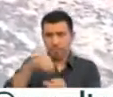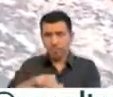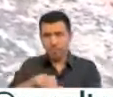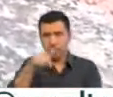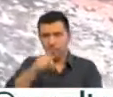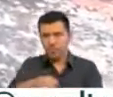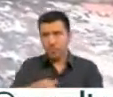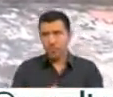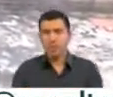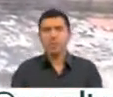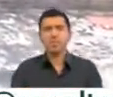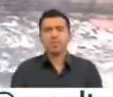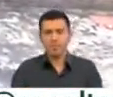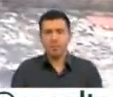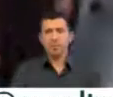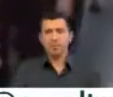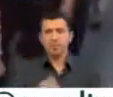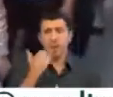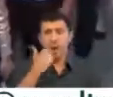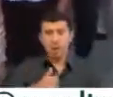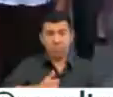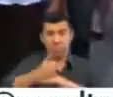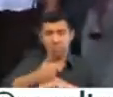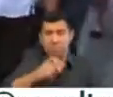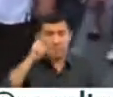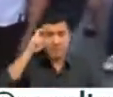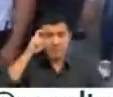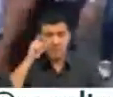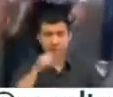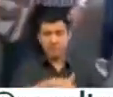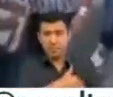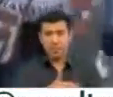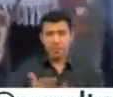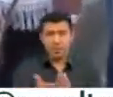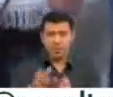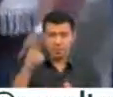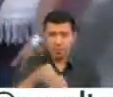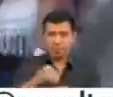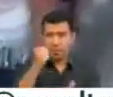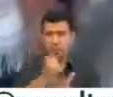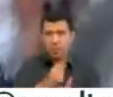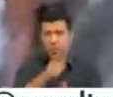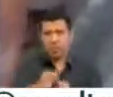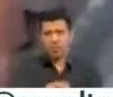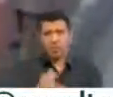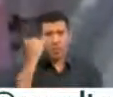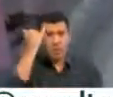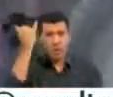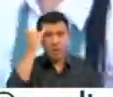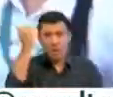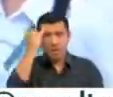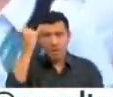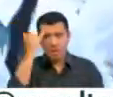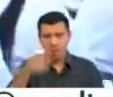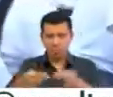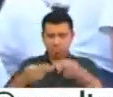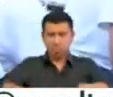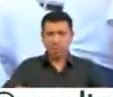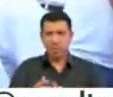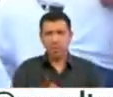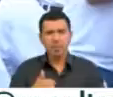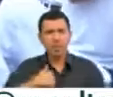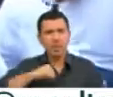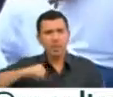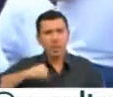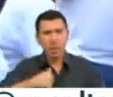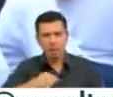de Educación, en cabeza de la señora Gina Parodi, quiere imponerle con las ideologías de género y la negación al derecho de que los padres eduquen a